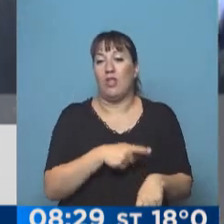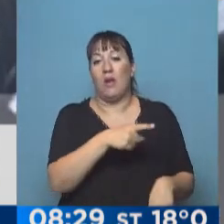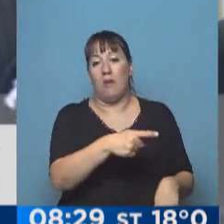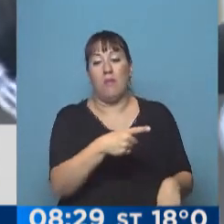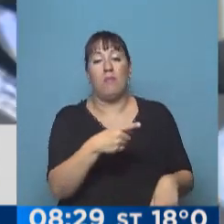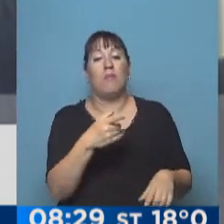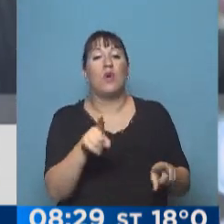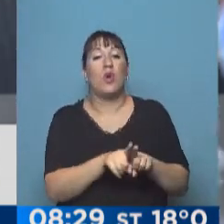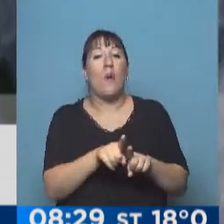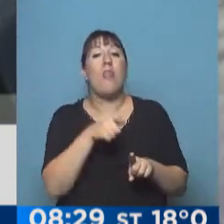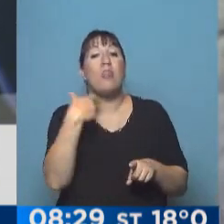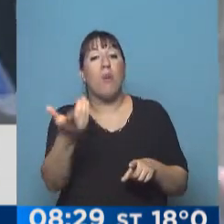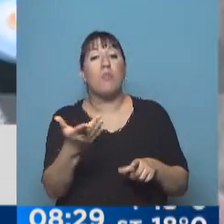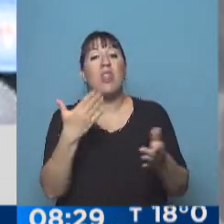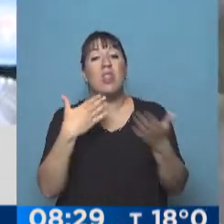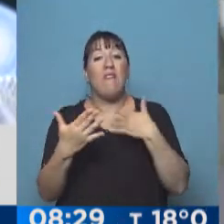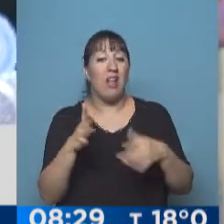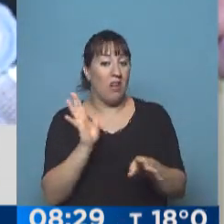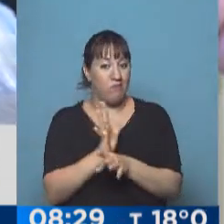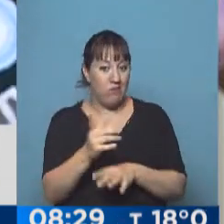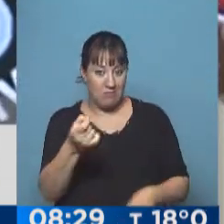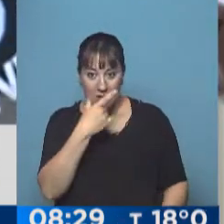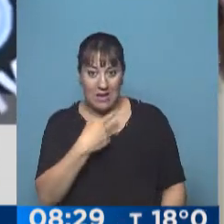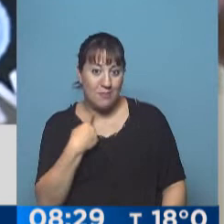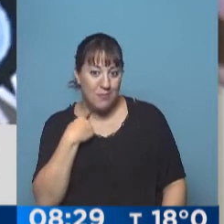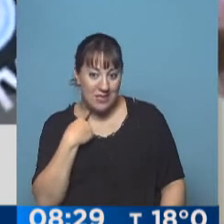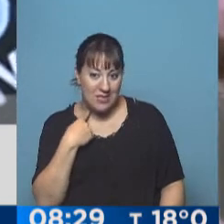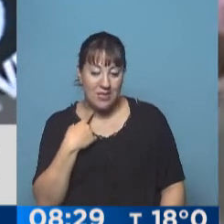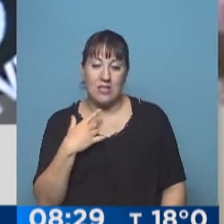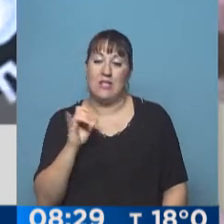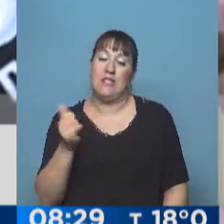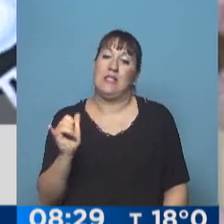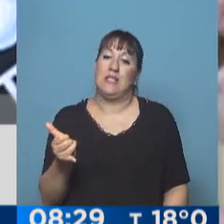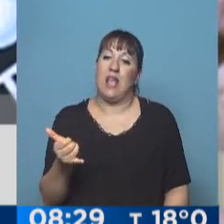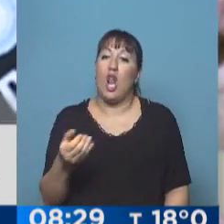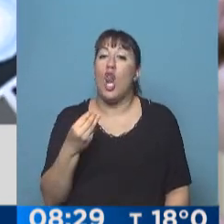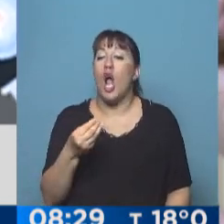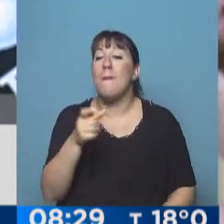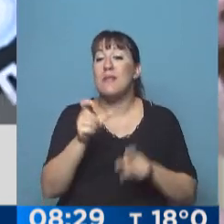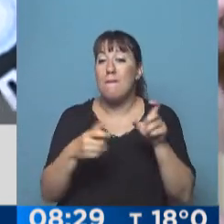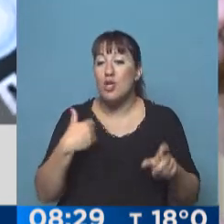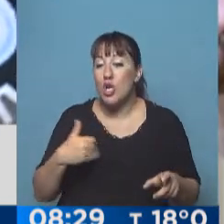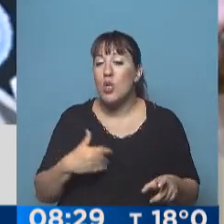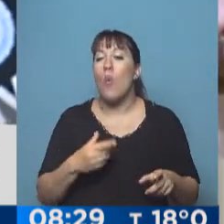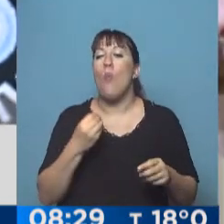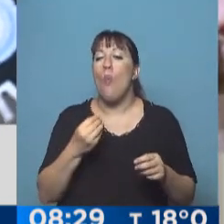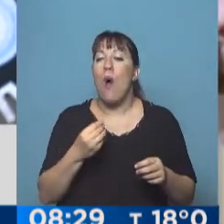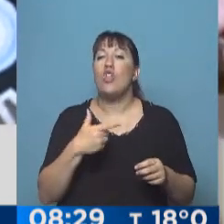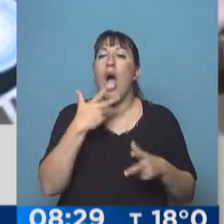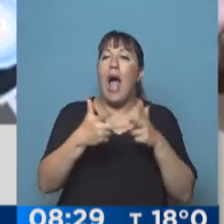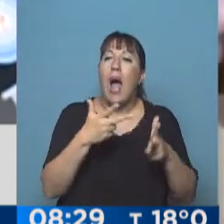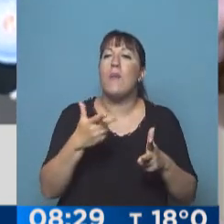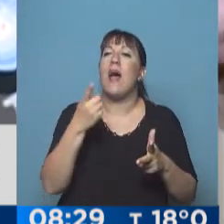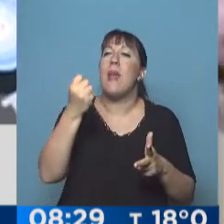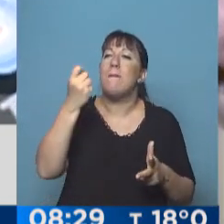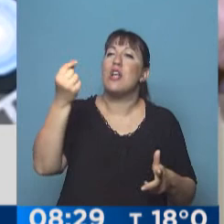quedar desnuda en el debate sí claro seguramente va a haber un debate lo que pasa que la sociedad argentina cuando se le habla de oración no sé si